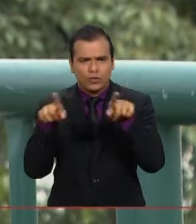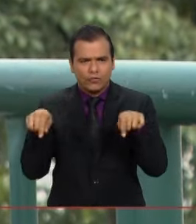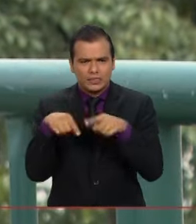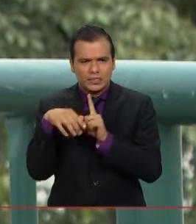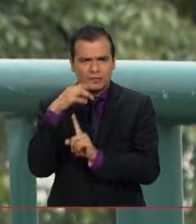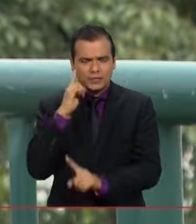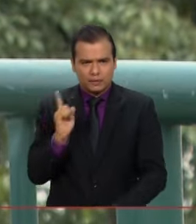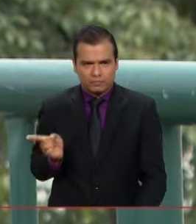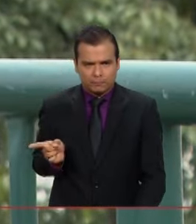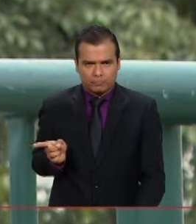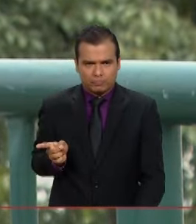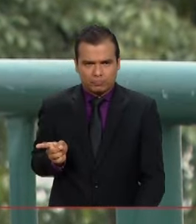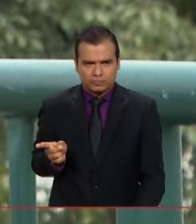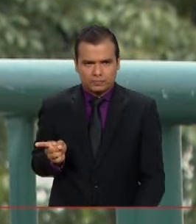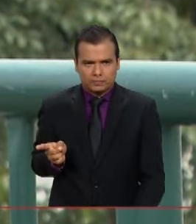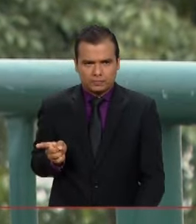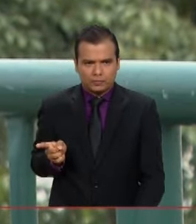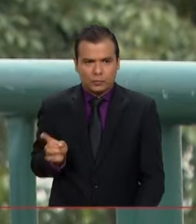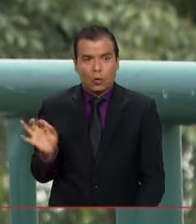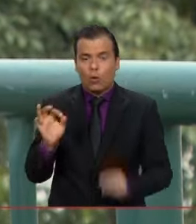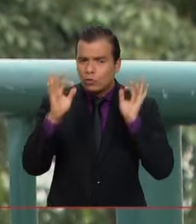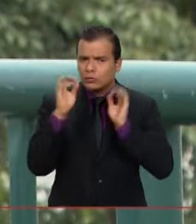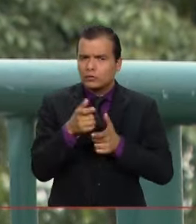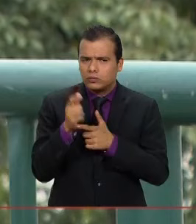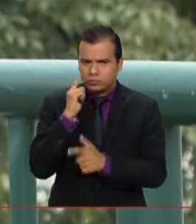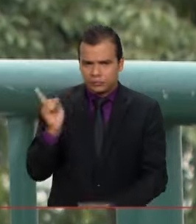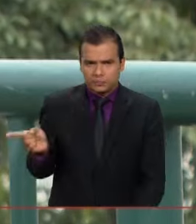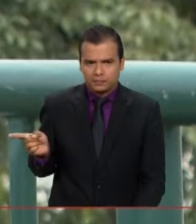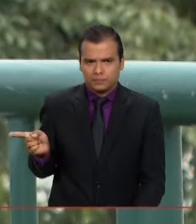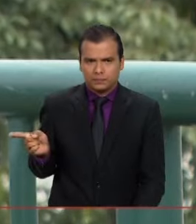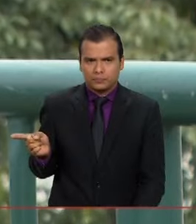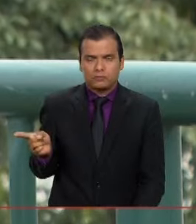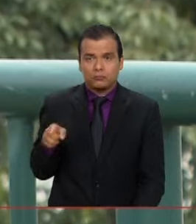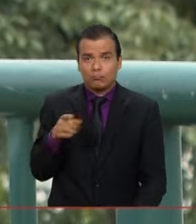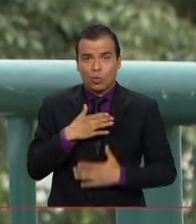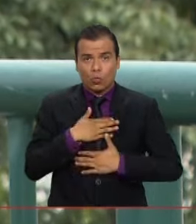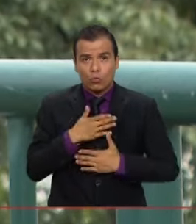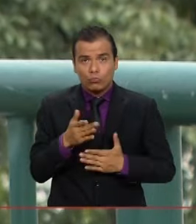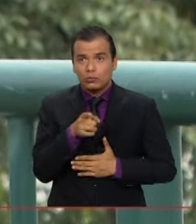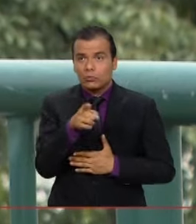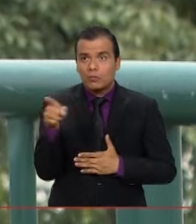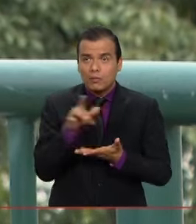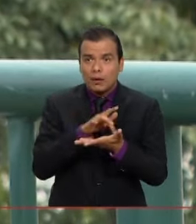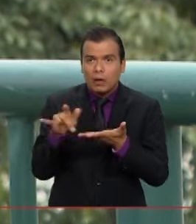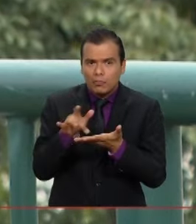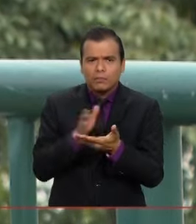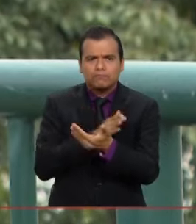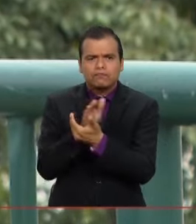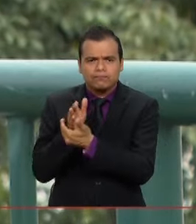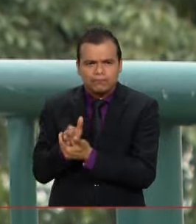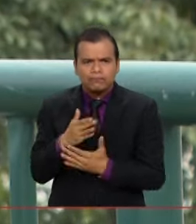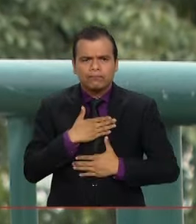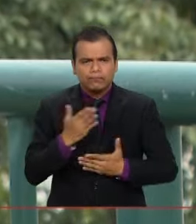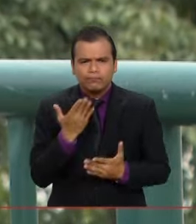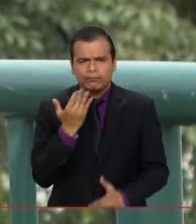313-780-7535 y la línea 119 del Cuerpo de Bomberos están disponibles para atender estas emergencias. Me despido desde el